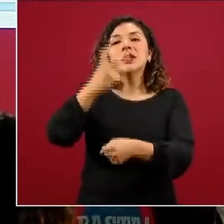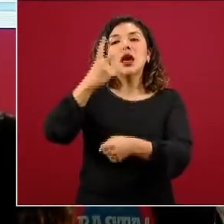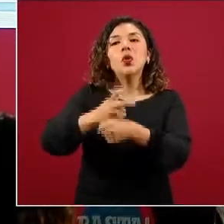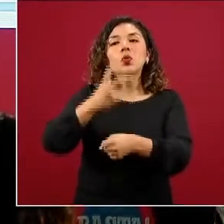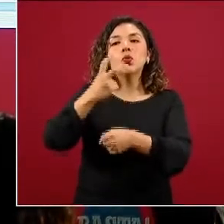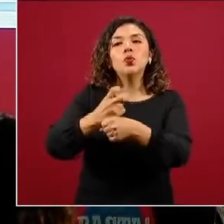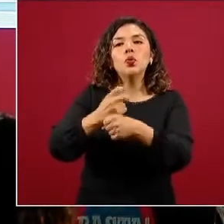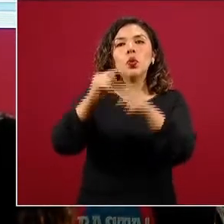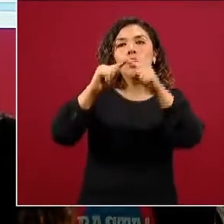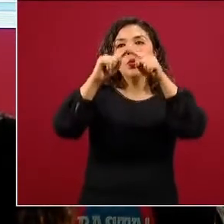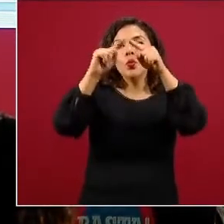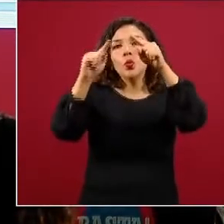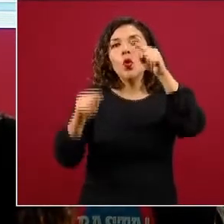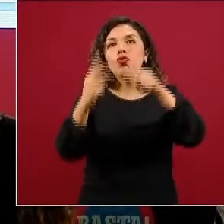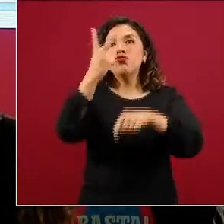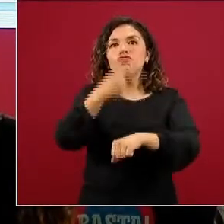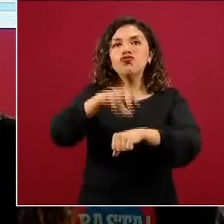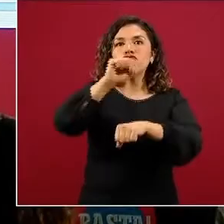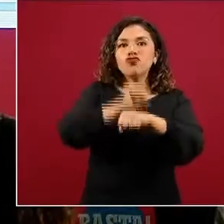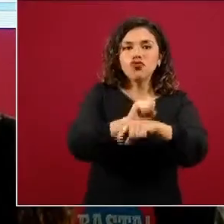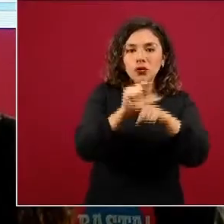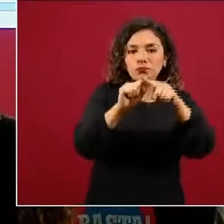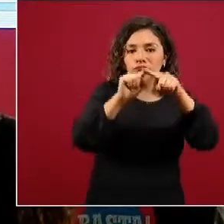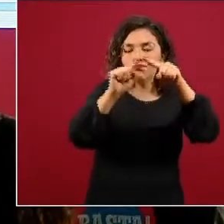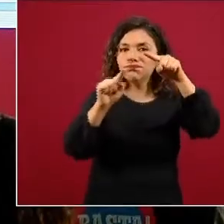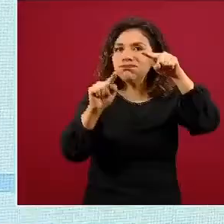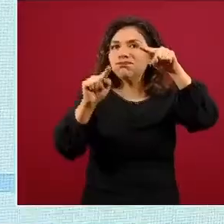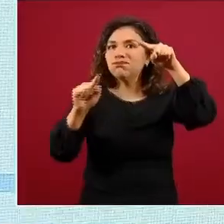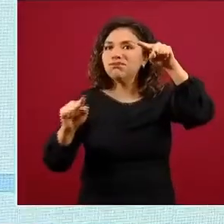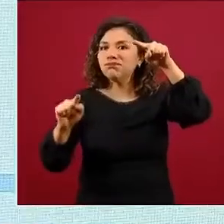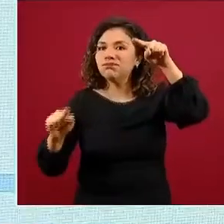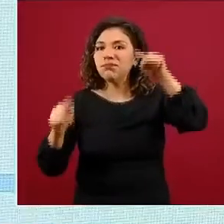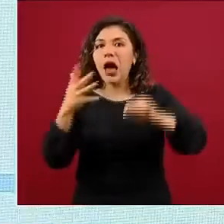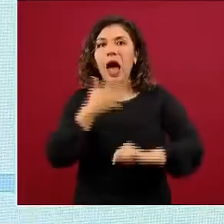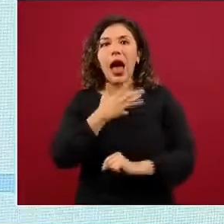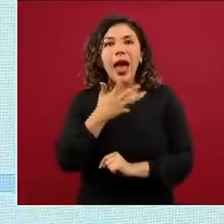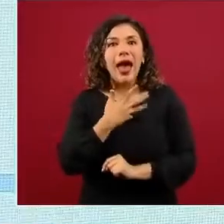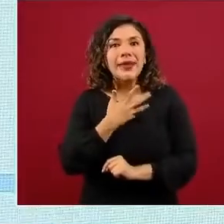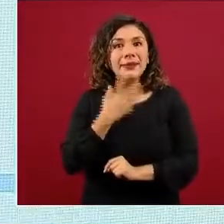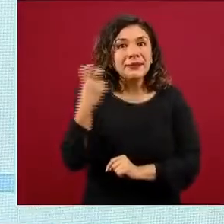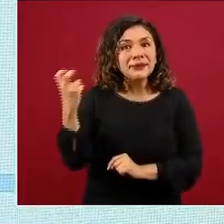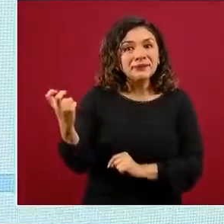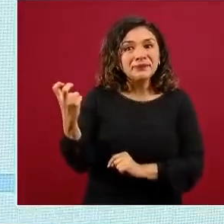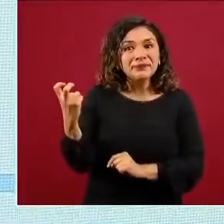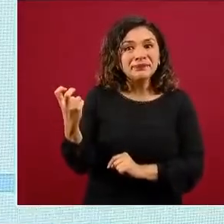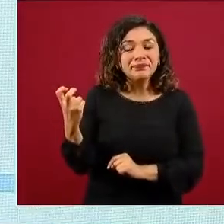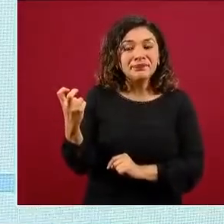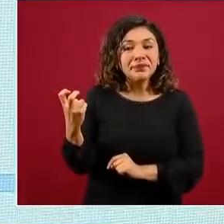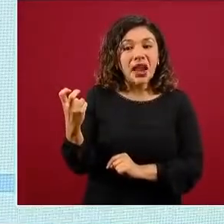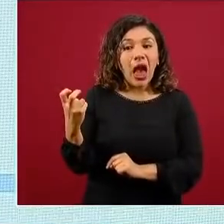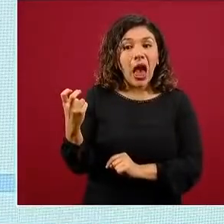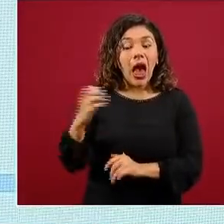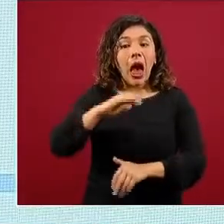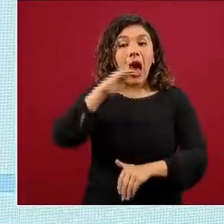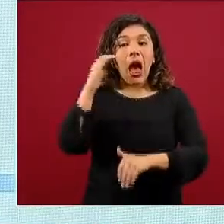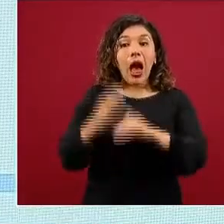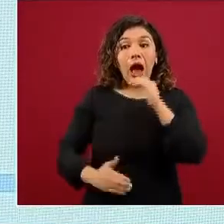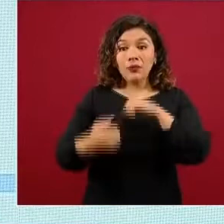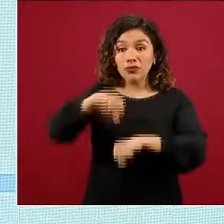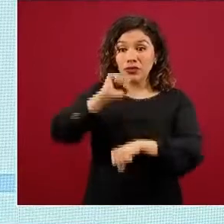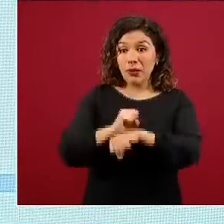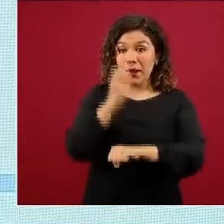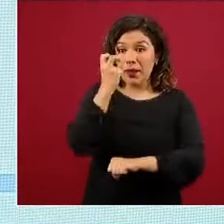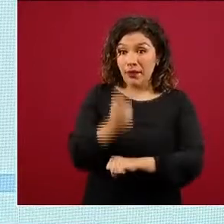segunda semana consecutiva de descenso. y al cierre de la